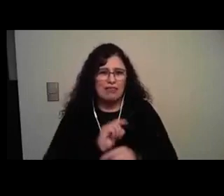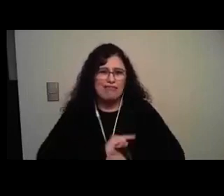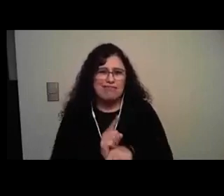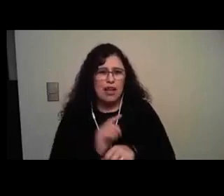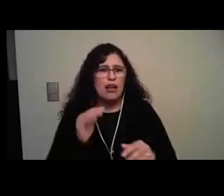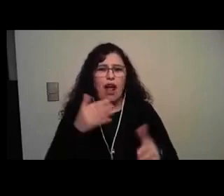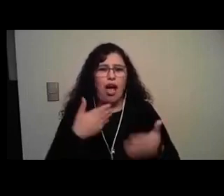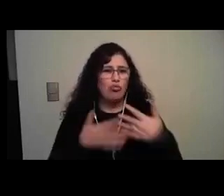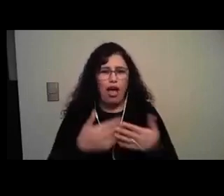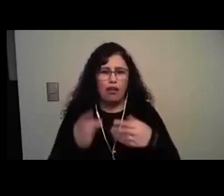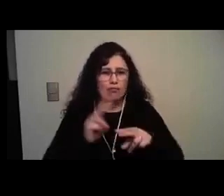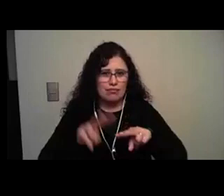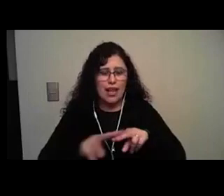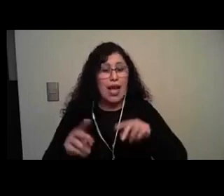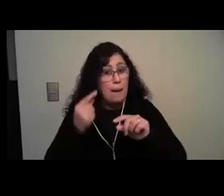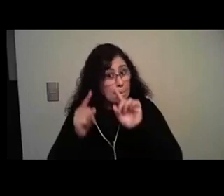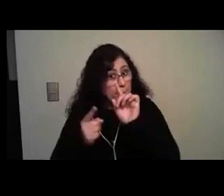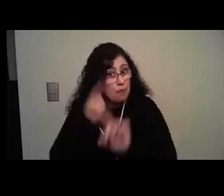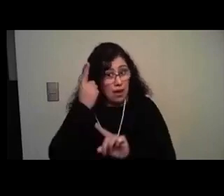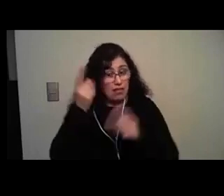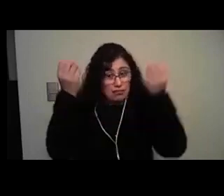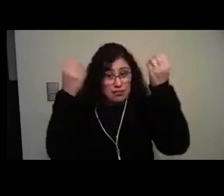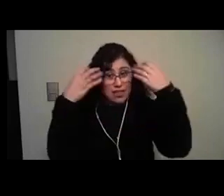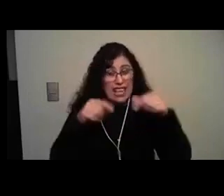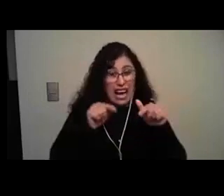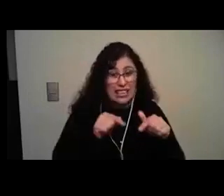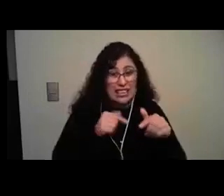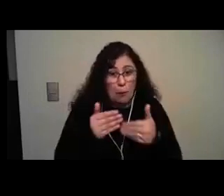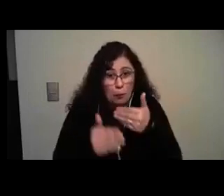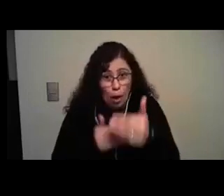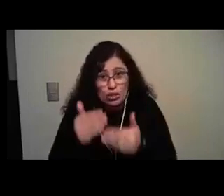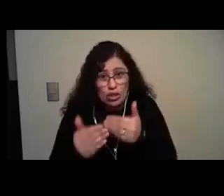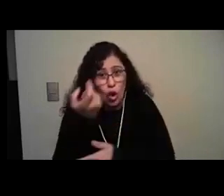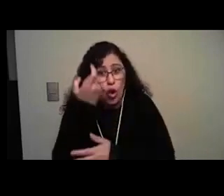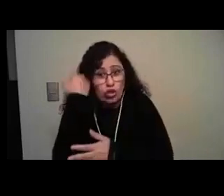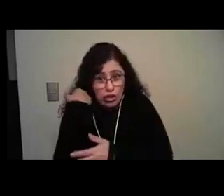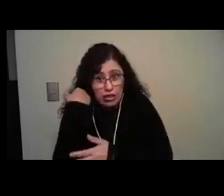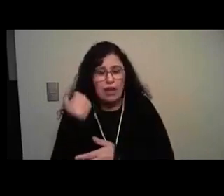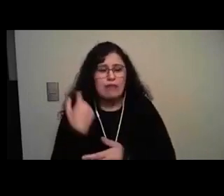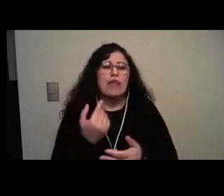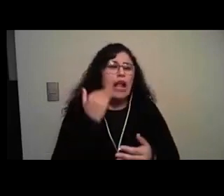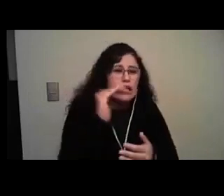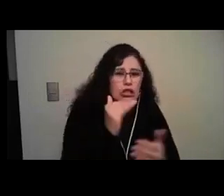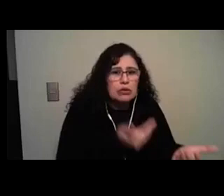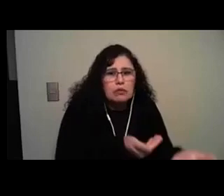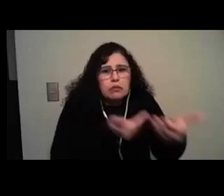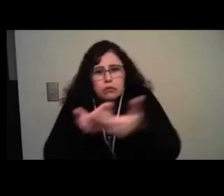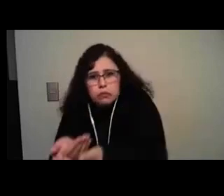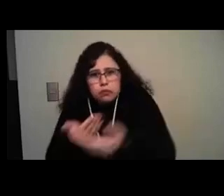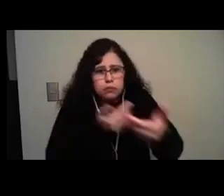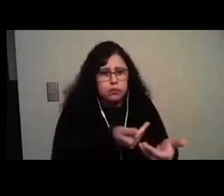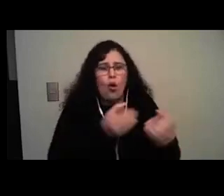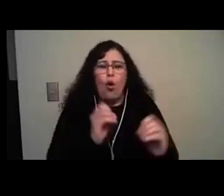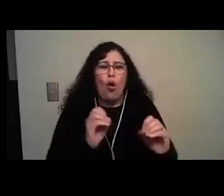etapa es un proceso súper consciente, ¿ya? De lo que significa tomar al niño, movilizarlo, ¿ya? O levantarlo de la